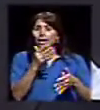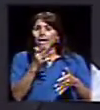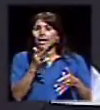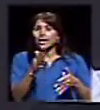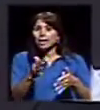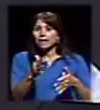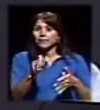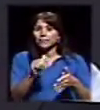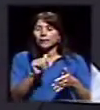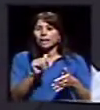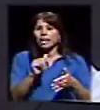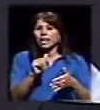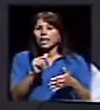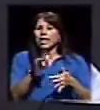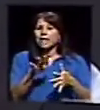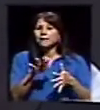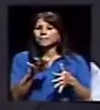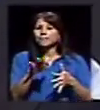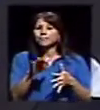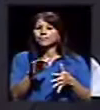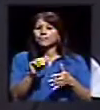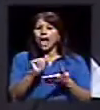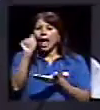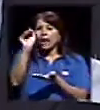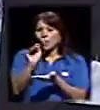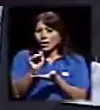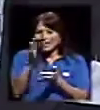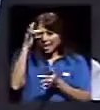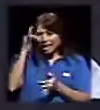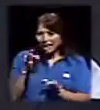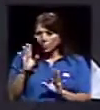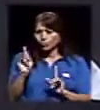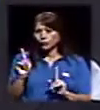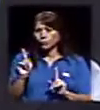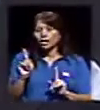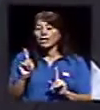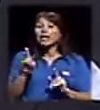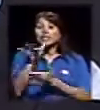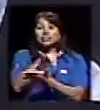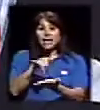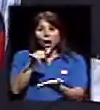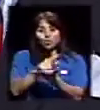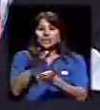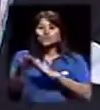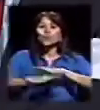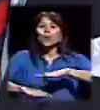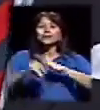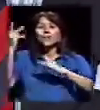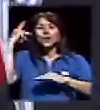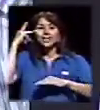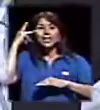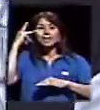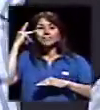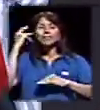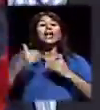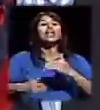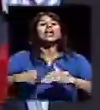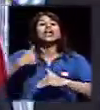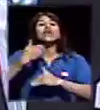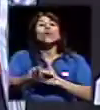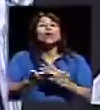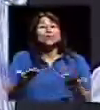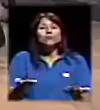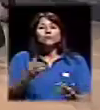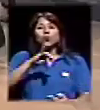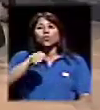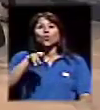arriba en Alajuelita, si mal no recuerdo, ¿verdad? Y San José es su base política. Y luego va a ser Juan Rafael Mora el que mejor va a